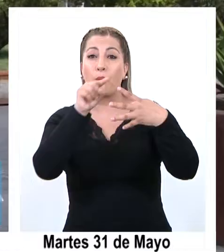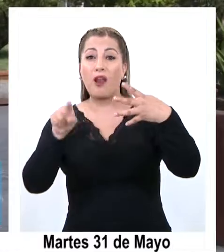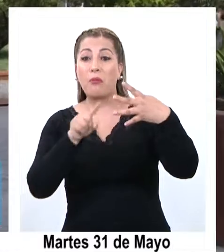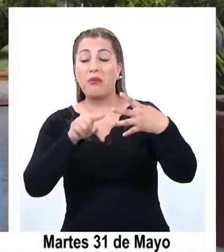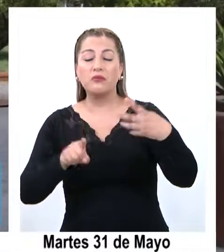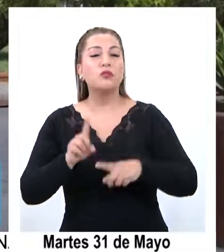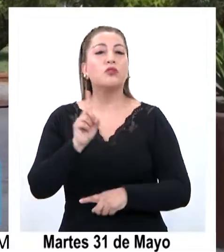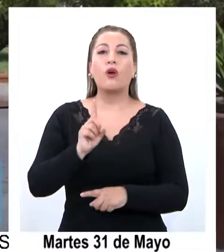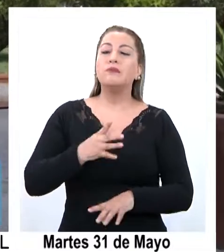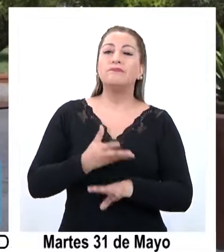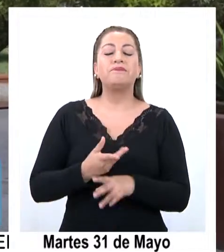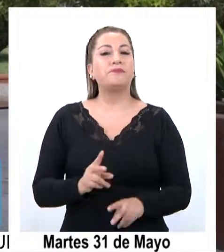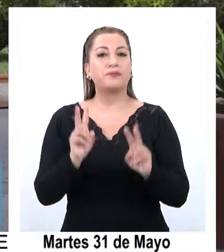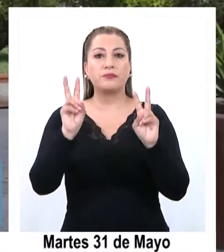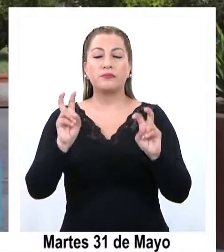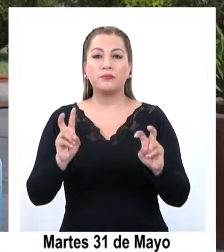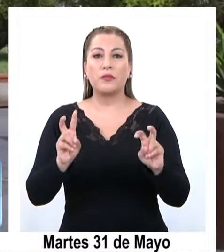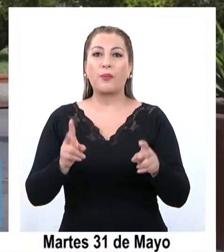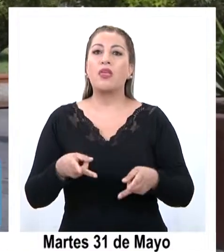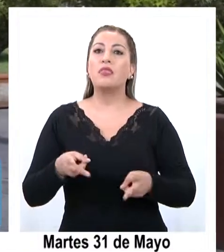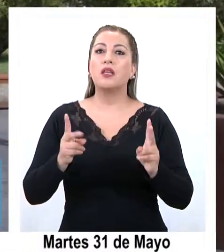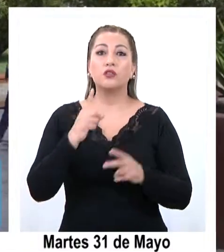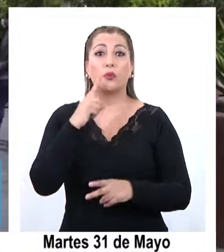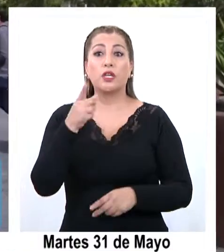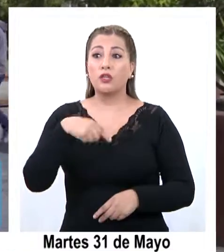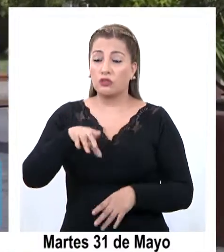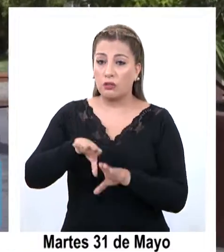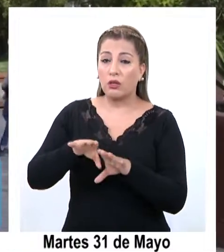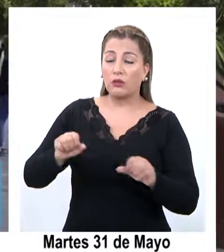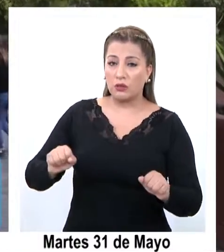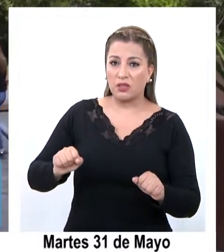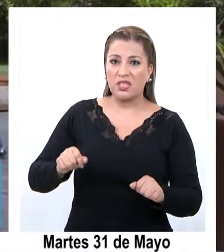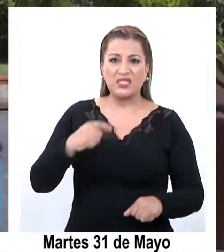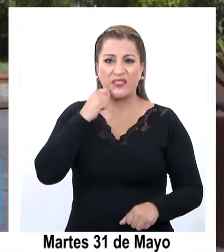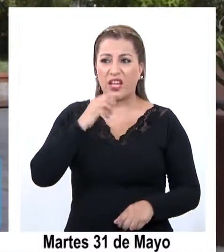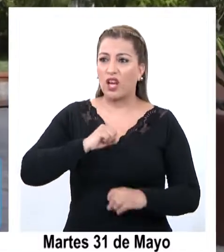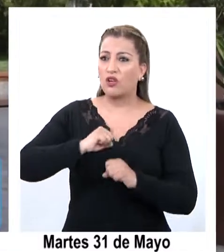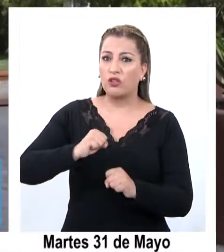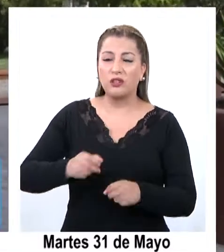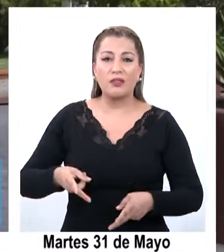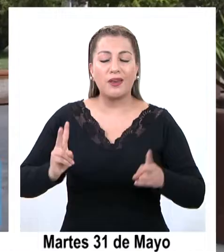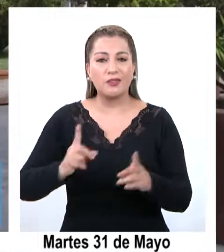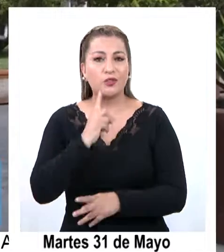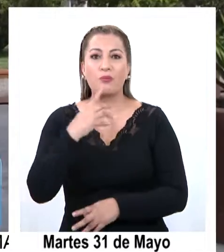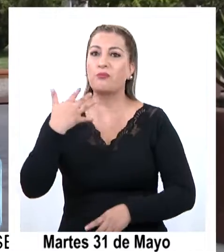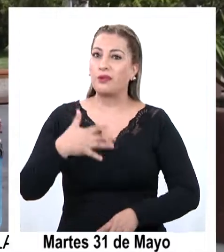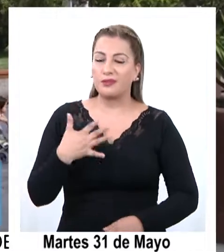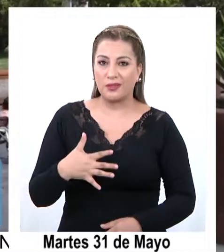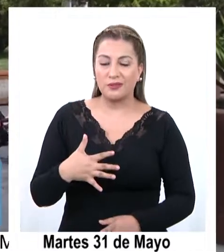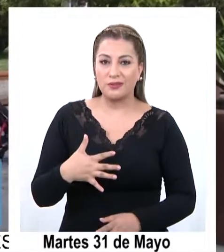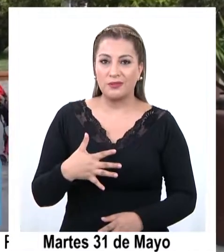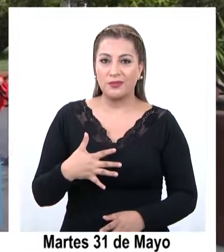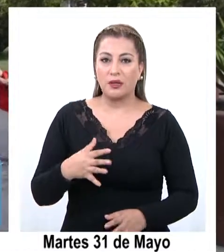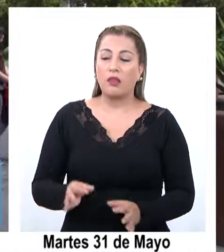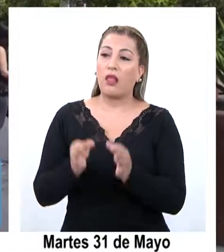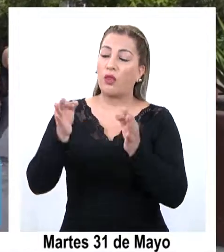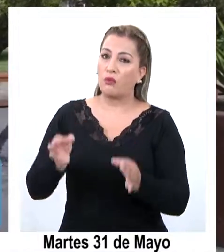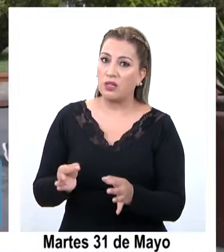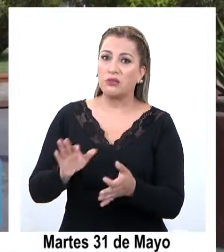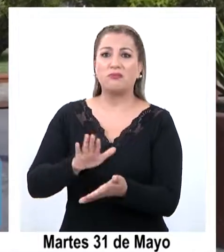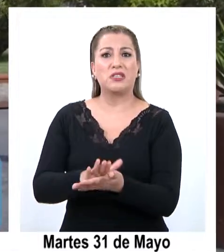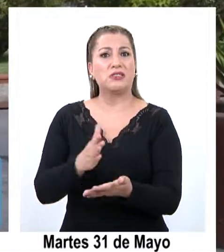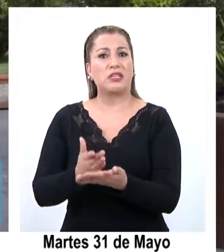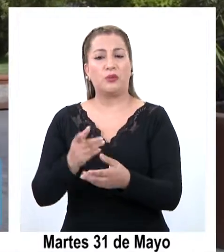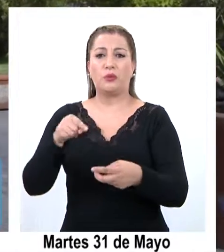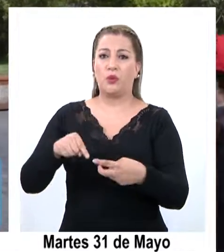contrario. Hay temas incluso de derechos fundamentales que nosotros estamos de acuerdo. ¿Quién puede estar en contra del derecho fundamental de la educación,